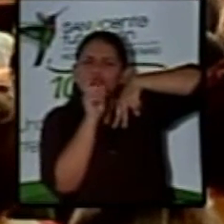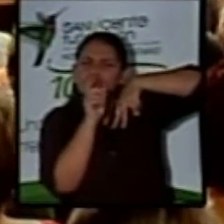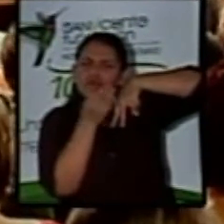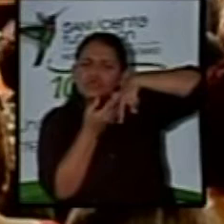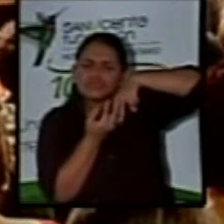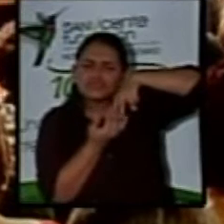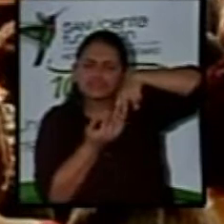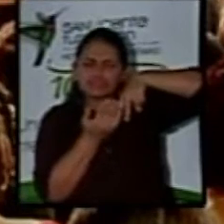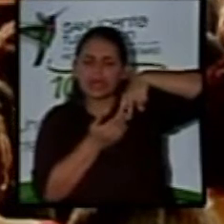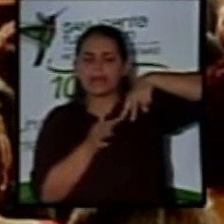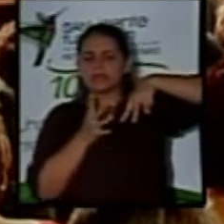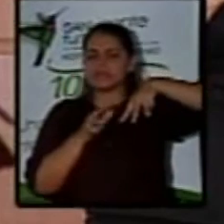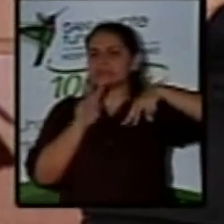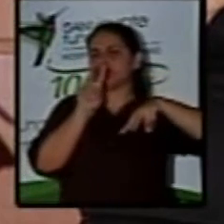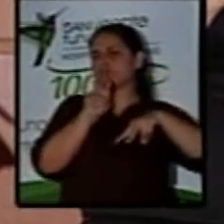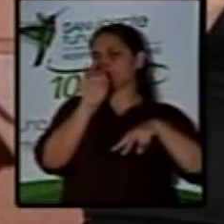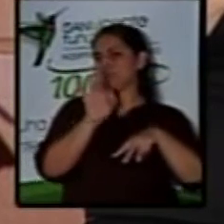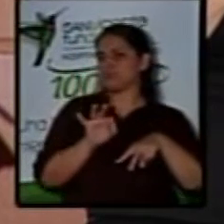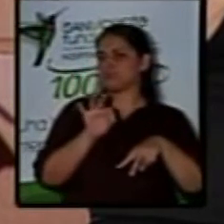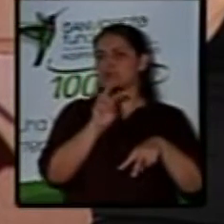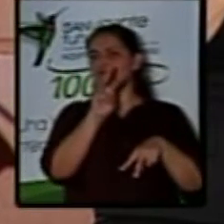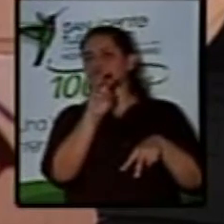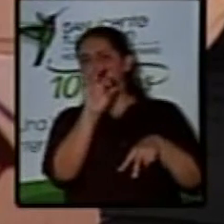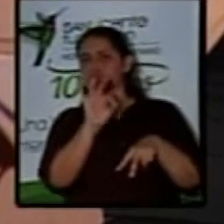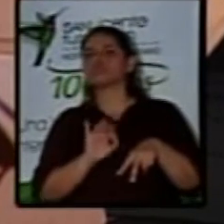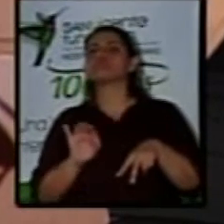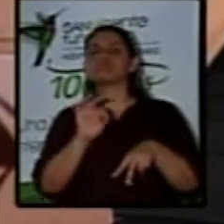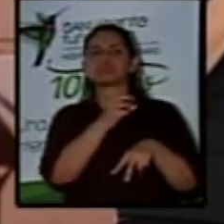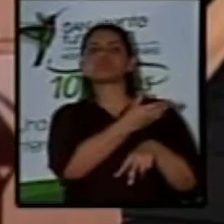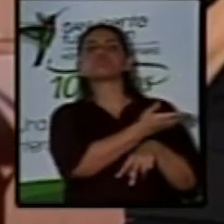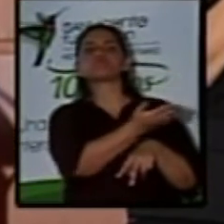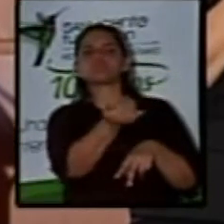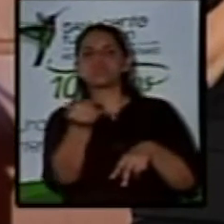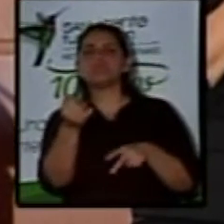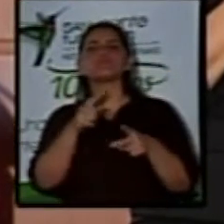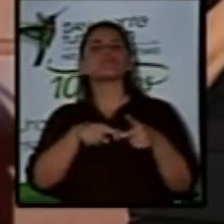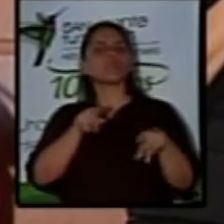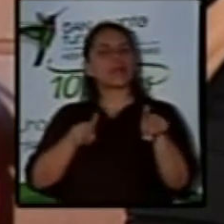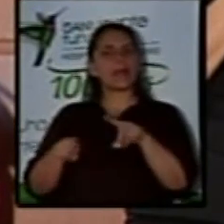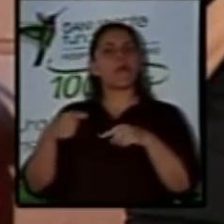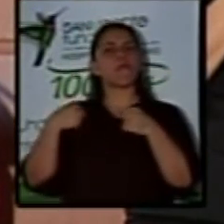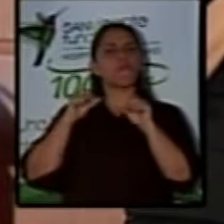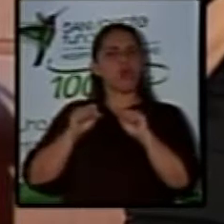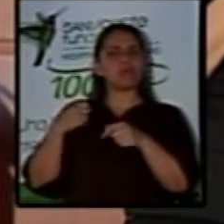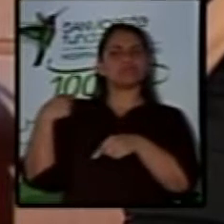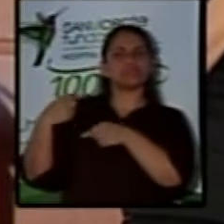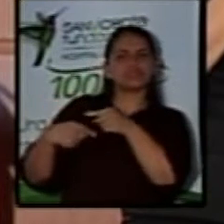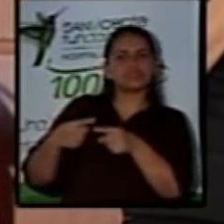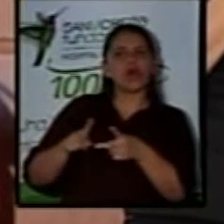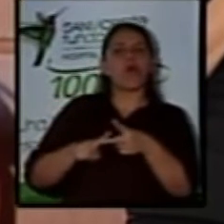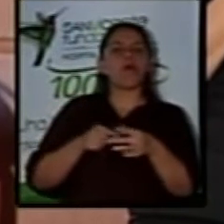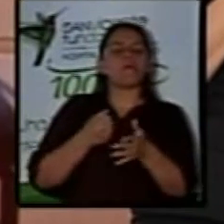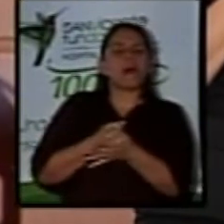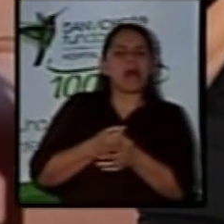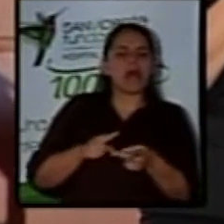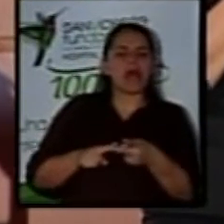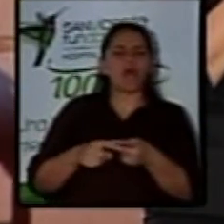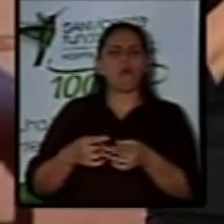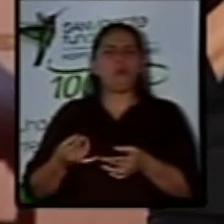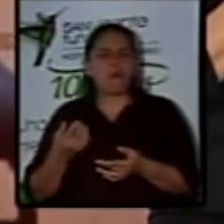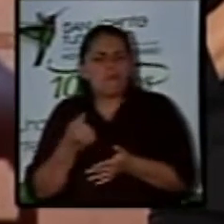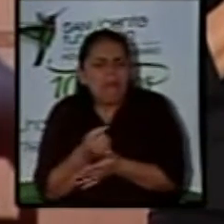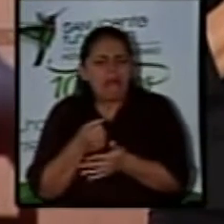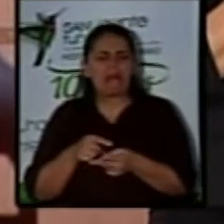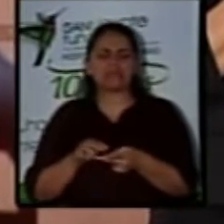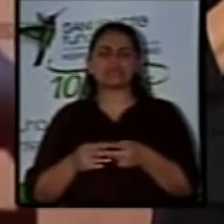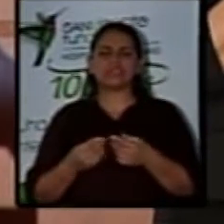vasos que tenemos el 70-80% de las personas, que pueden ser de origen hereditario, a veces traumático porque nos